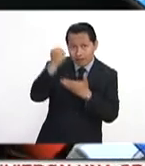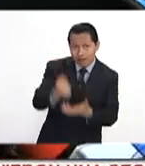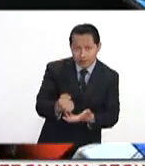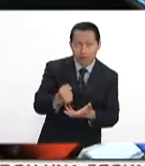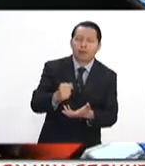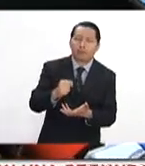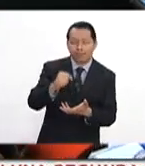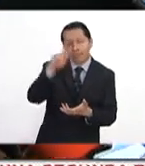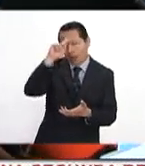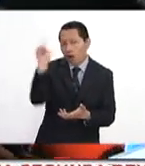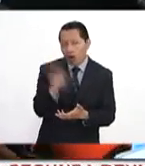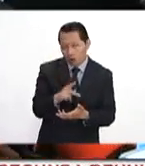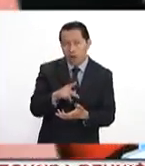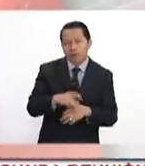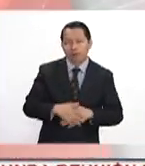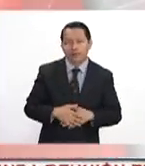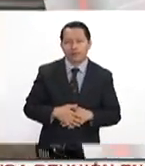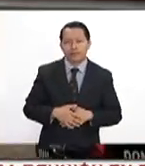públicos, mucho peor.